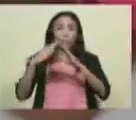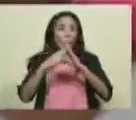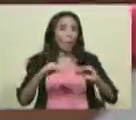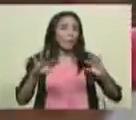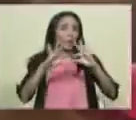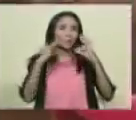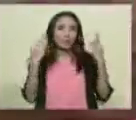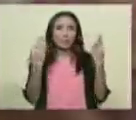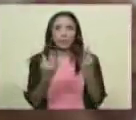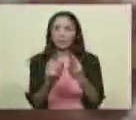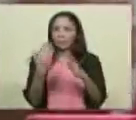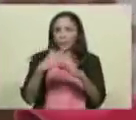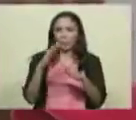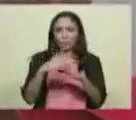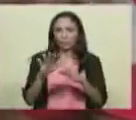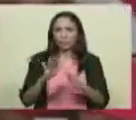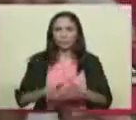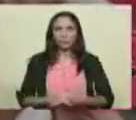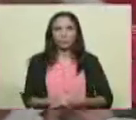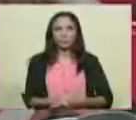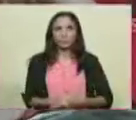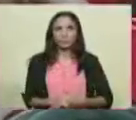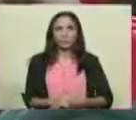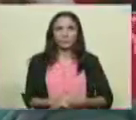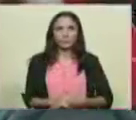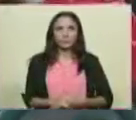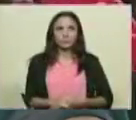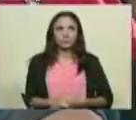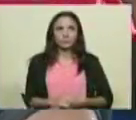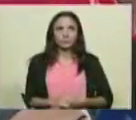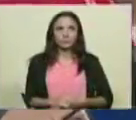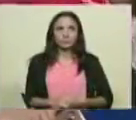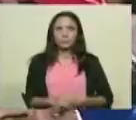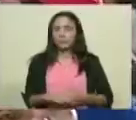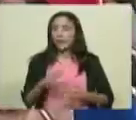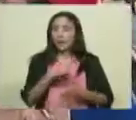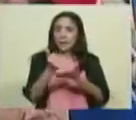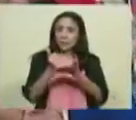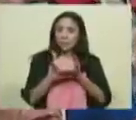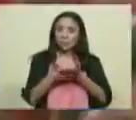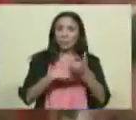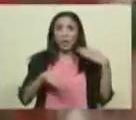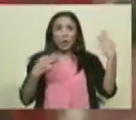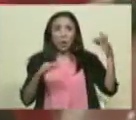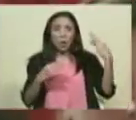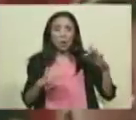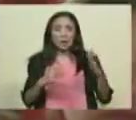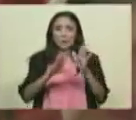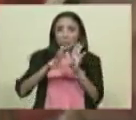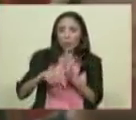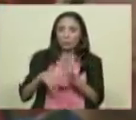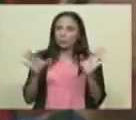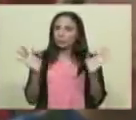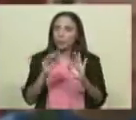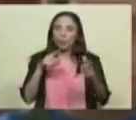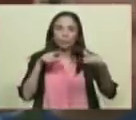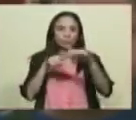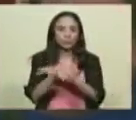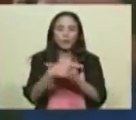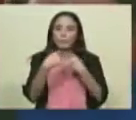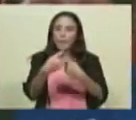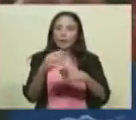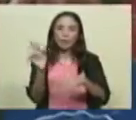sin discriminación, sin intermediarios, sin gestores, sin corrupción. Directo de